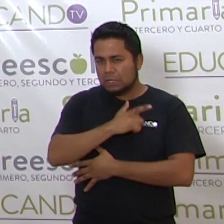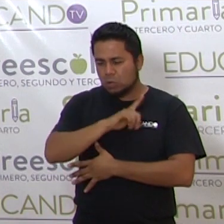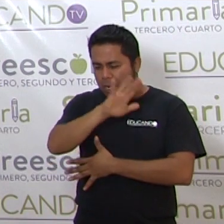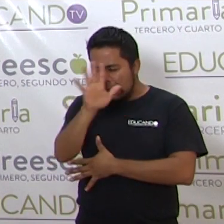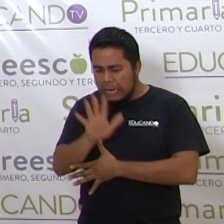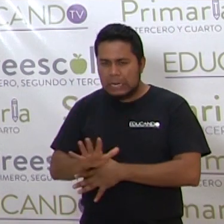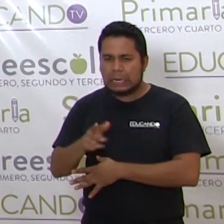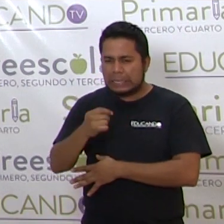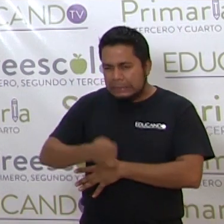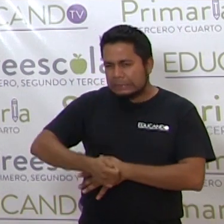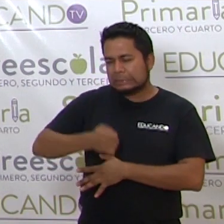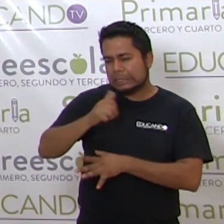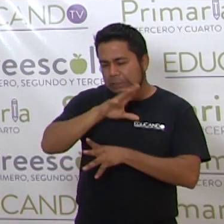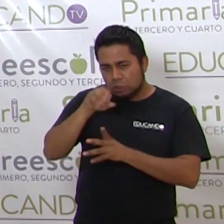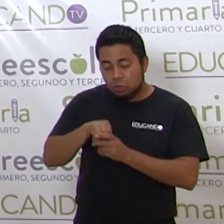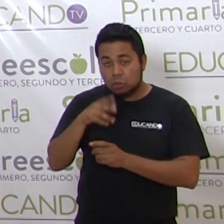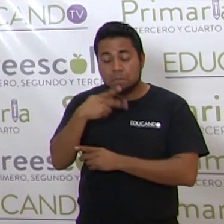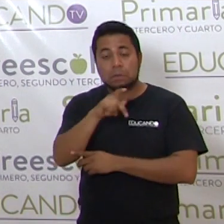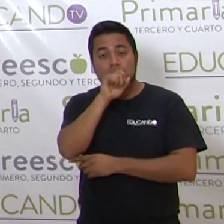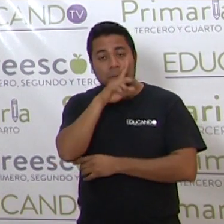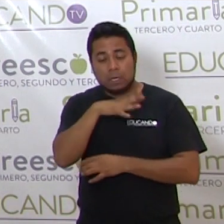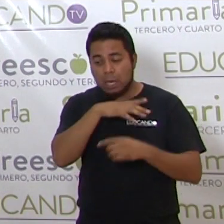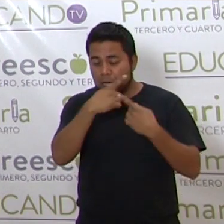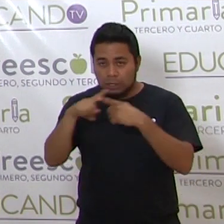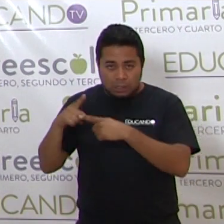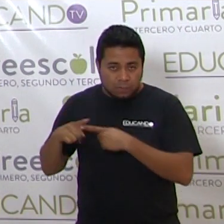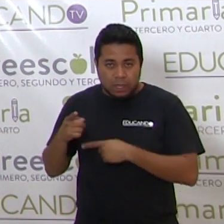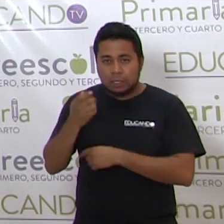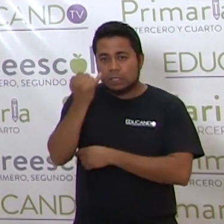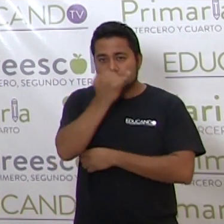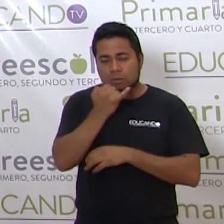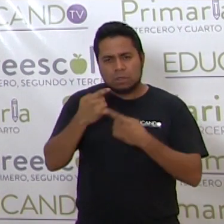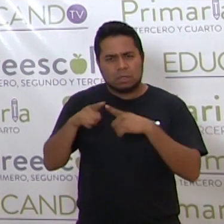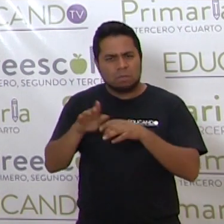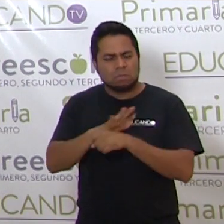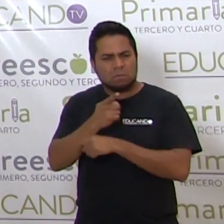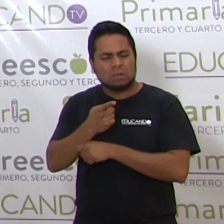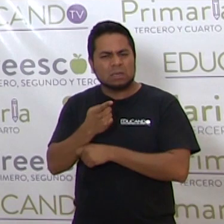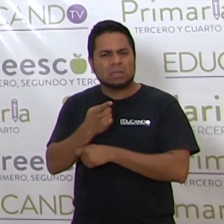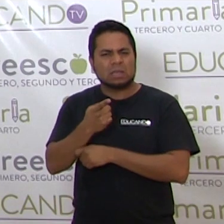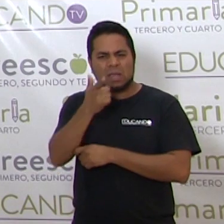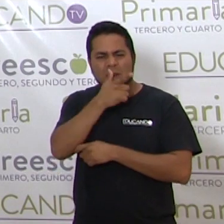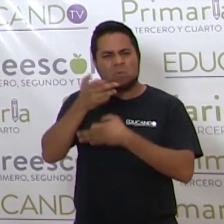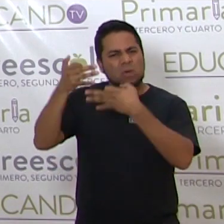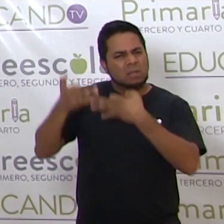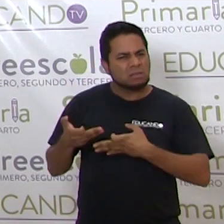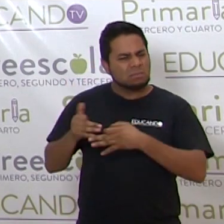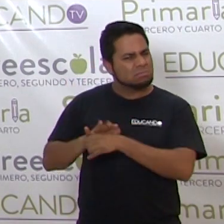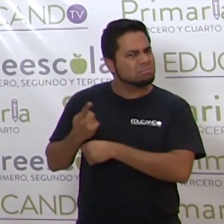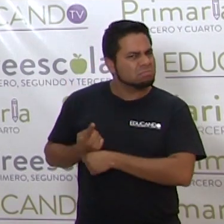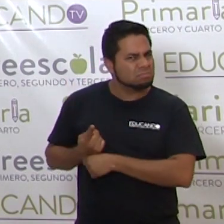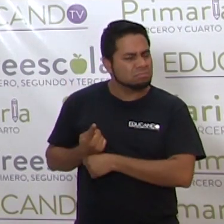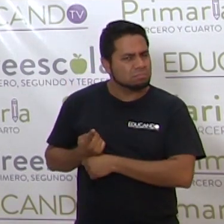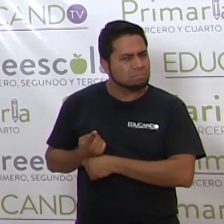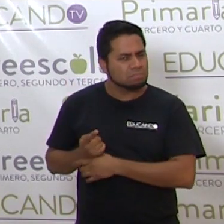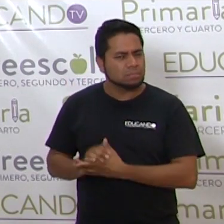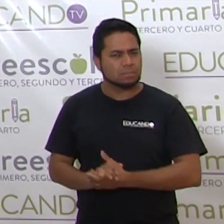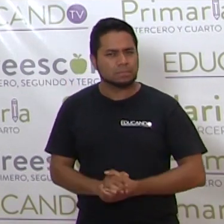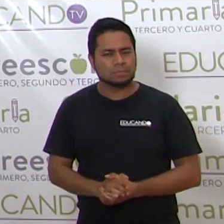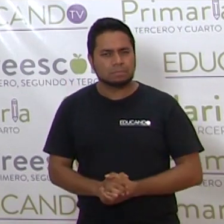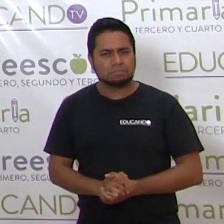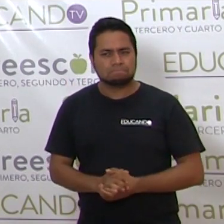pero también se hablan estas lenguas originarias porque se llaman lenguas originarias bueno